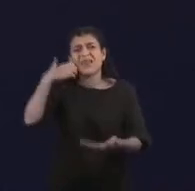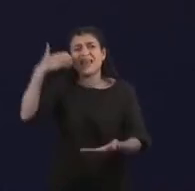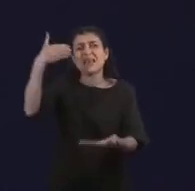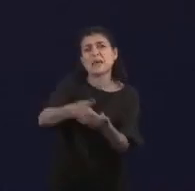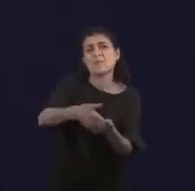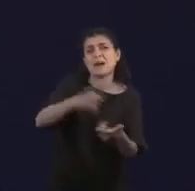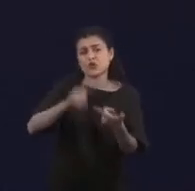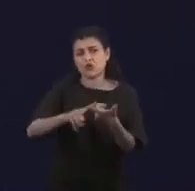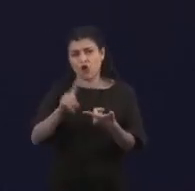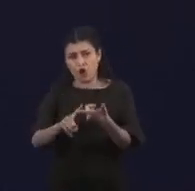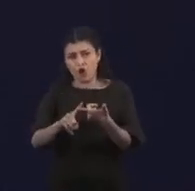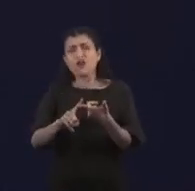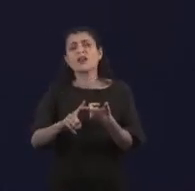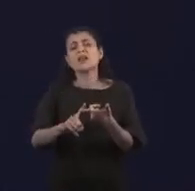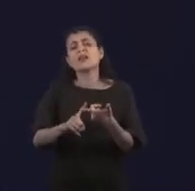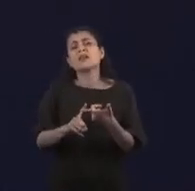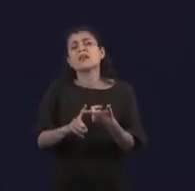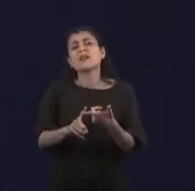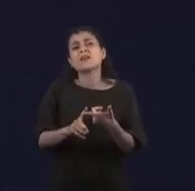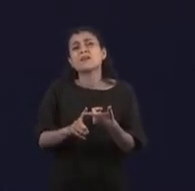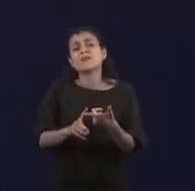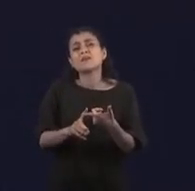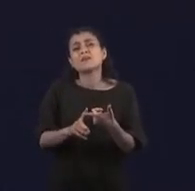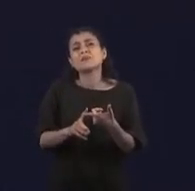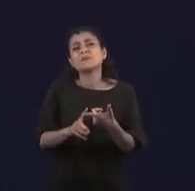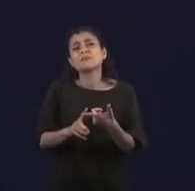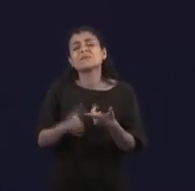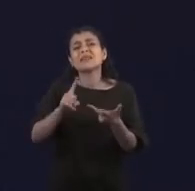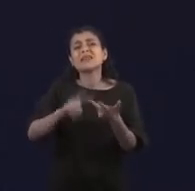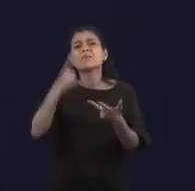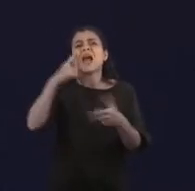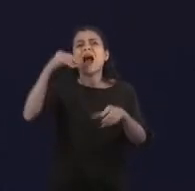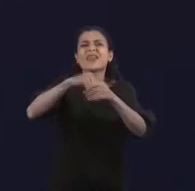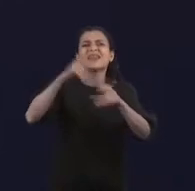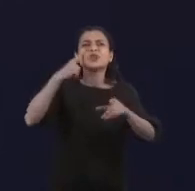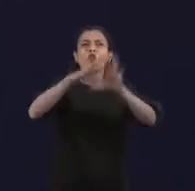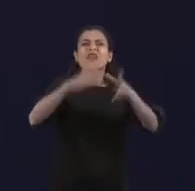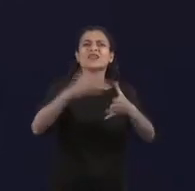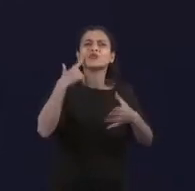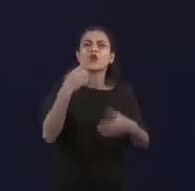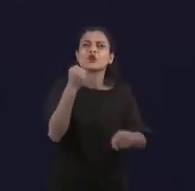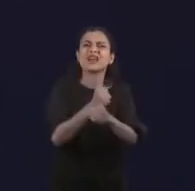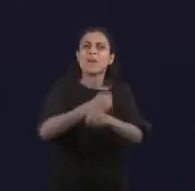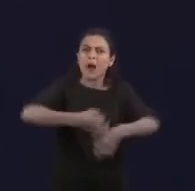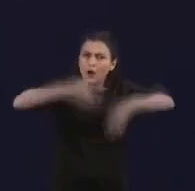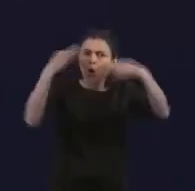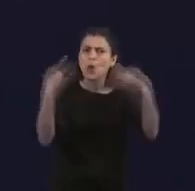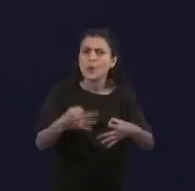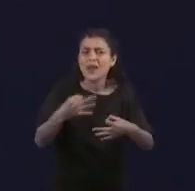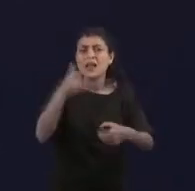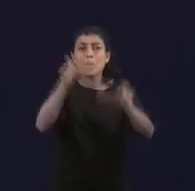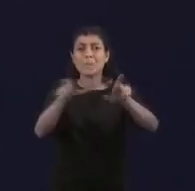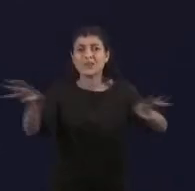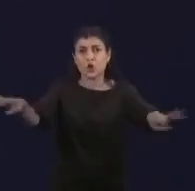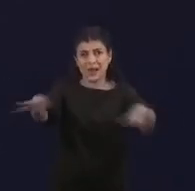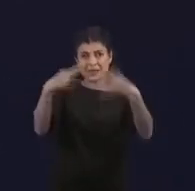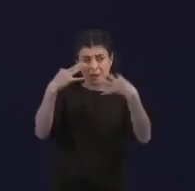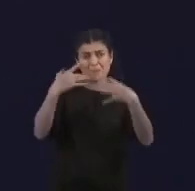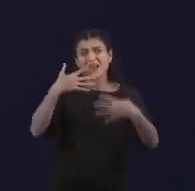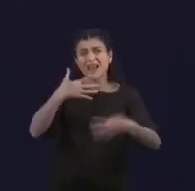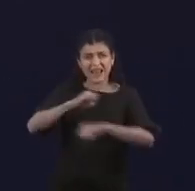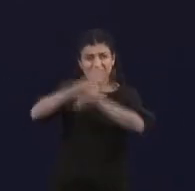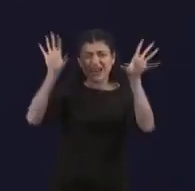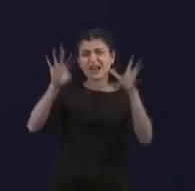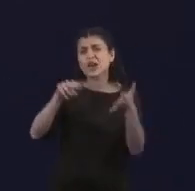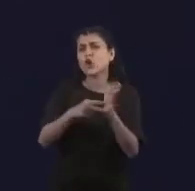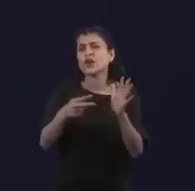inversión y que es efectivamente tener instituciones sólidas. O sea, para que la gente que nos está escuchando entienda